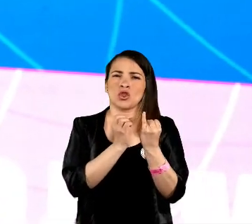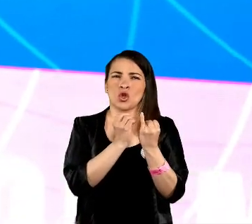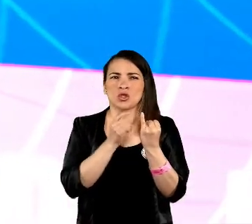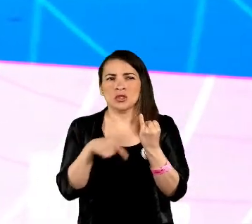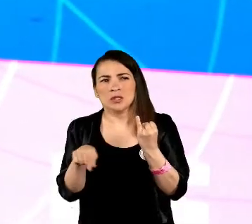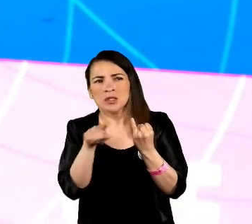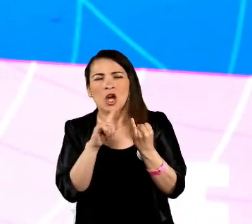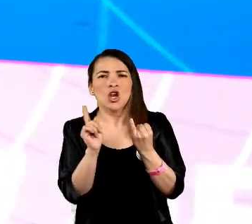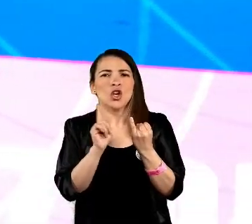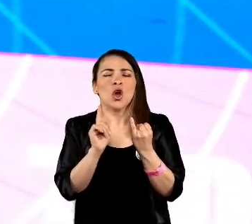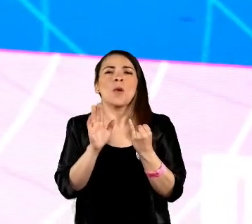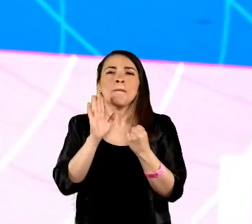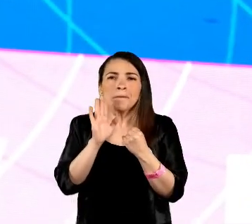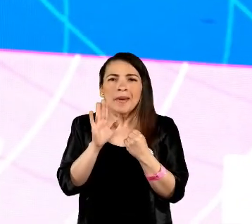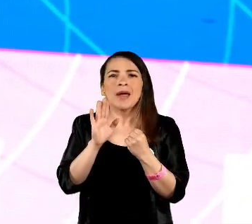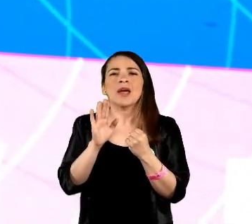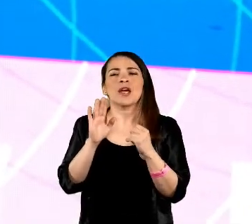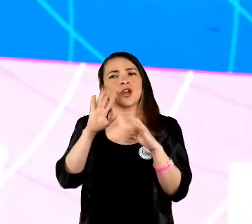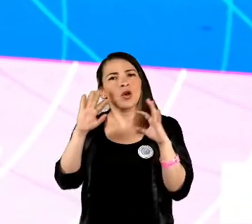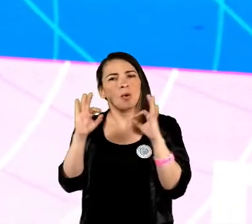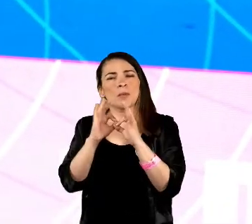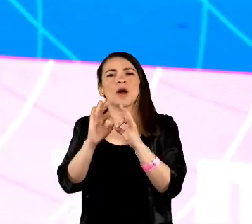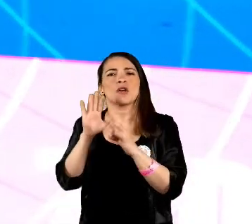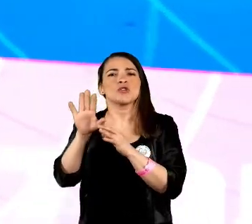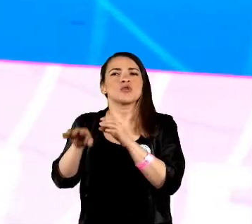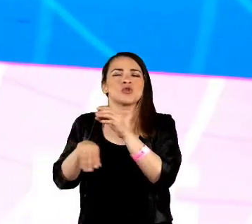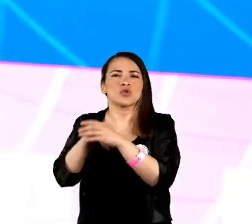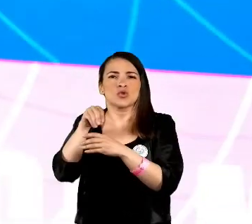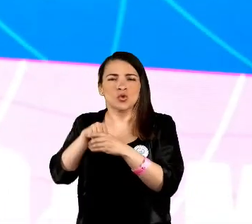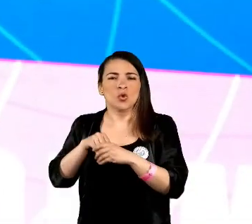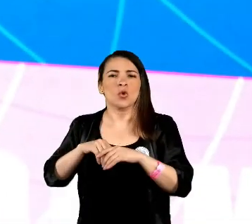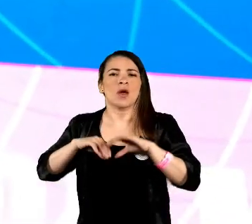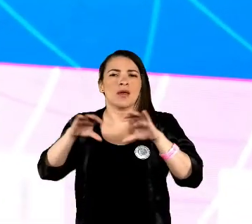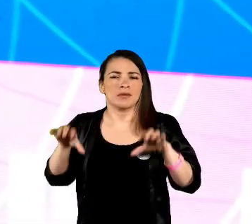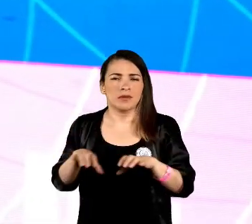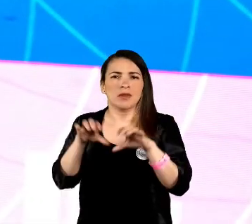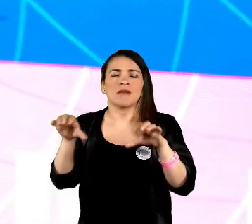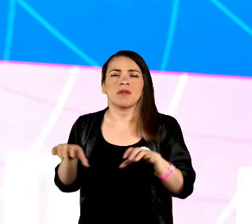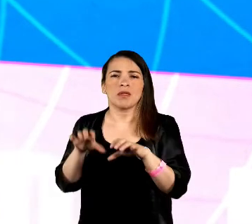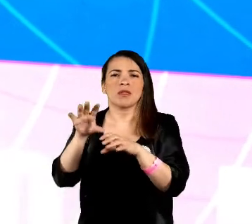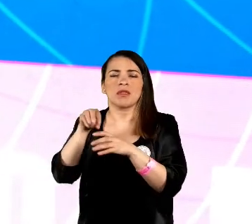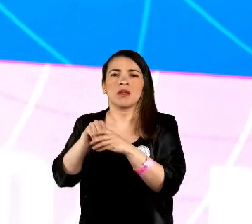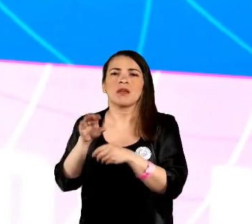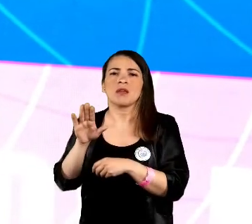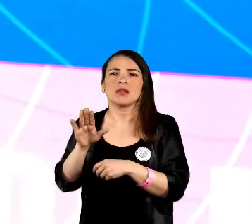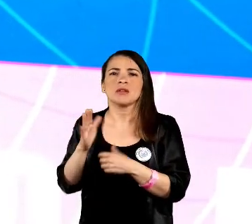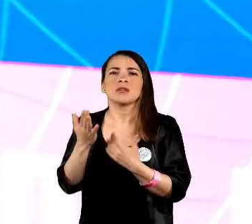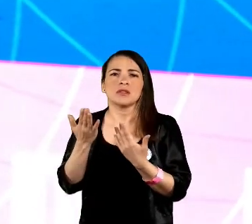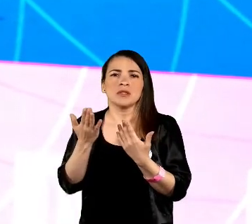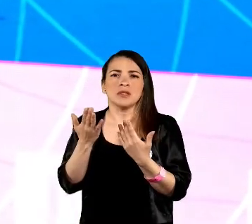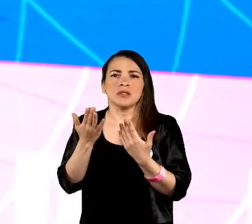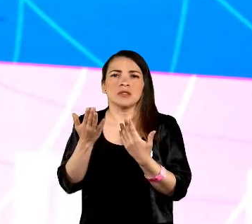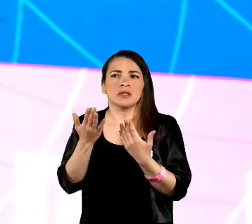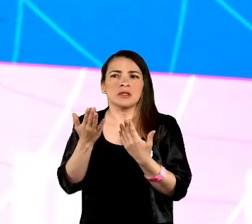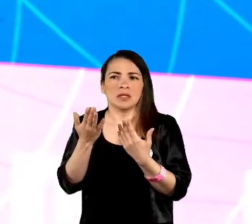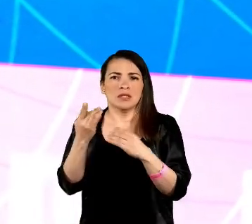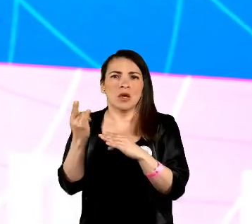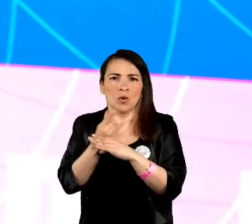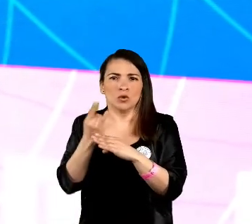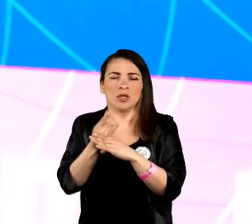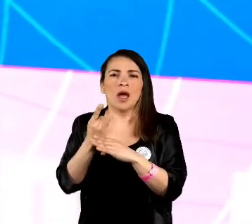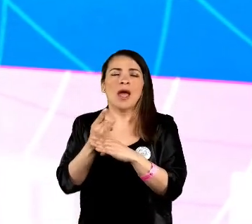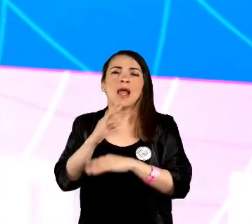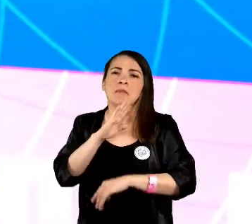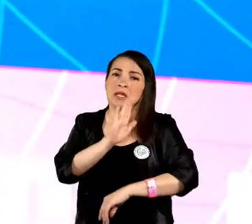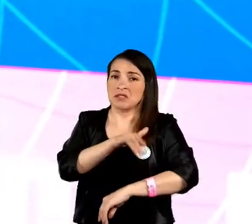atienden a la cuestión de Silos game que atienden a las actividades donde vas a donde va tu producto ministerios